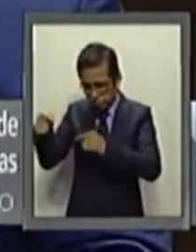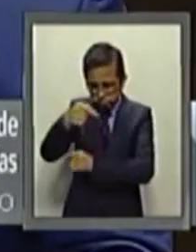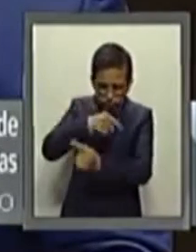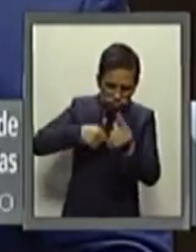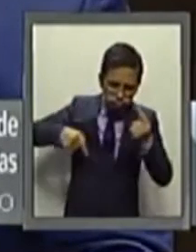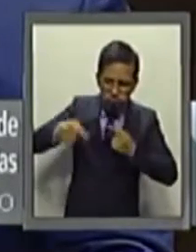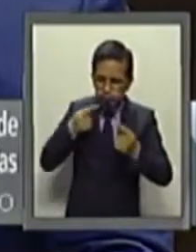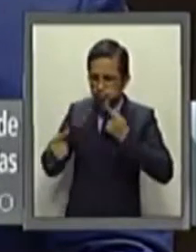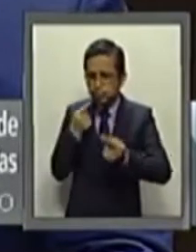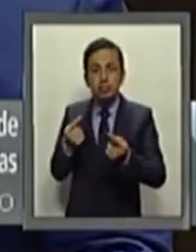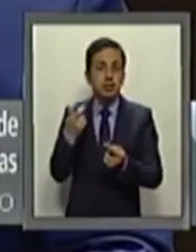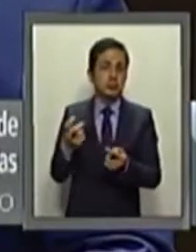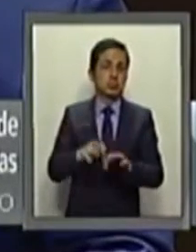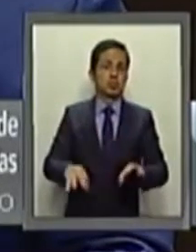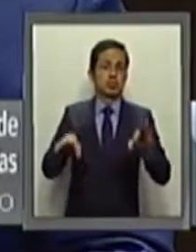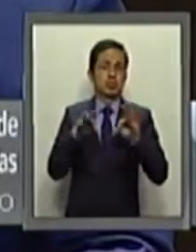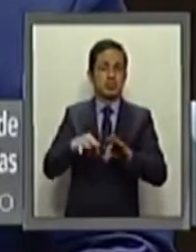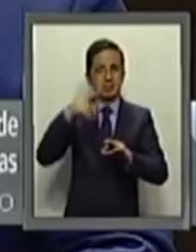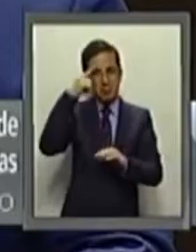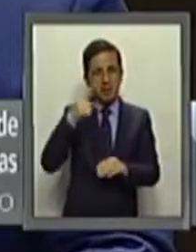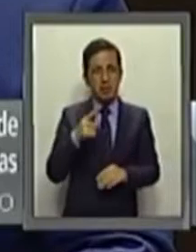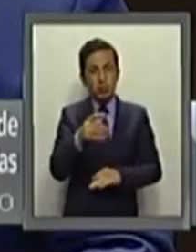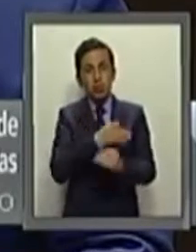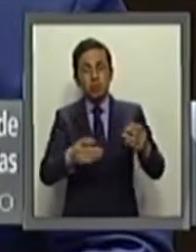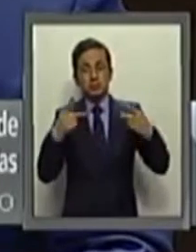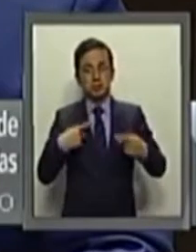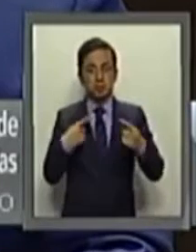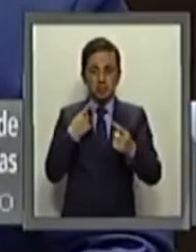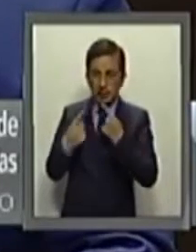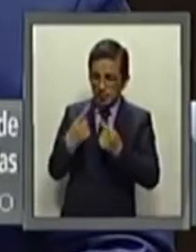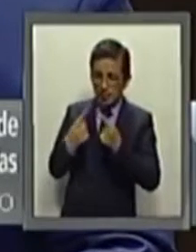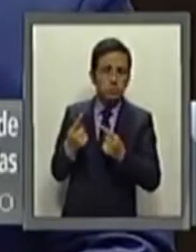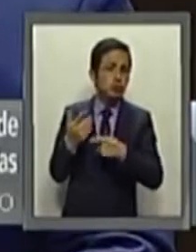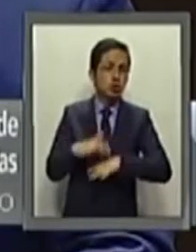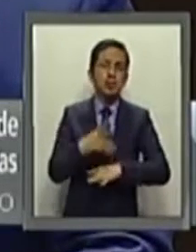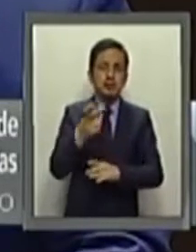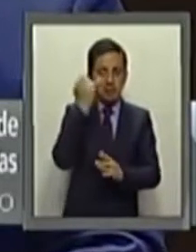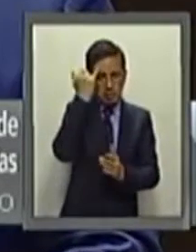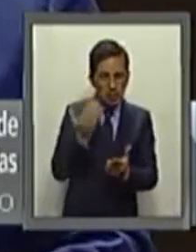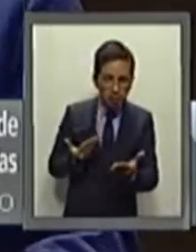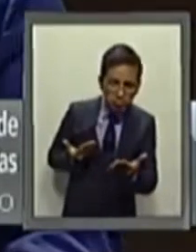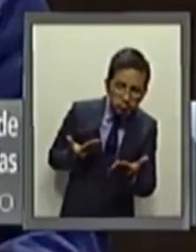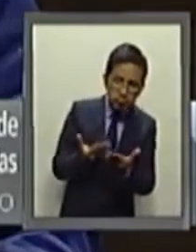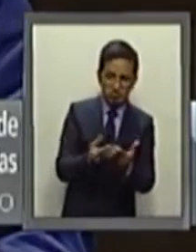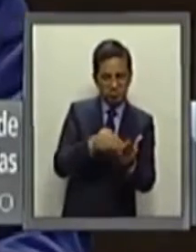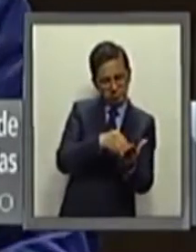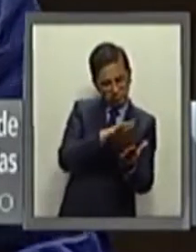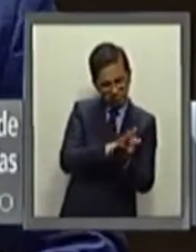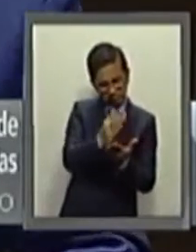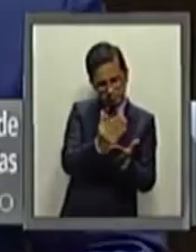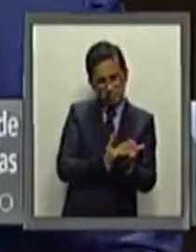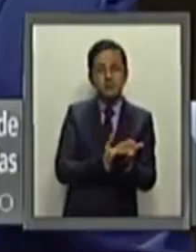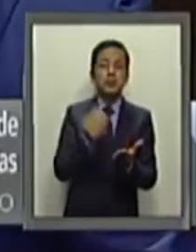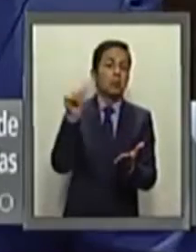que fue detonante del debate público que aterrizó en estas y otras ideas que enriquecieron estas iniciativas cuyo dictamen